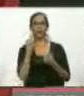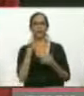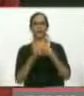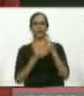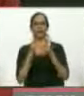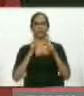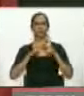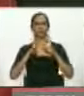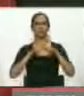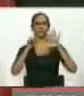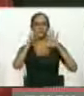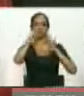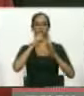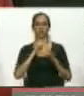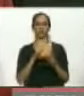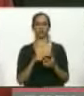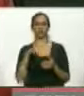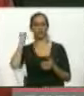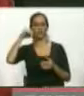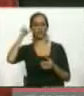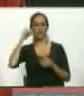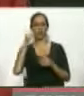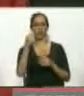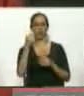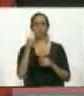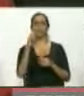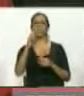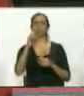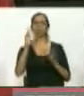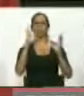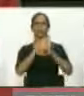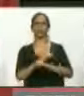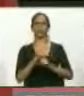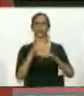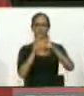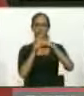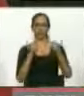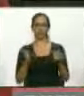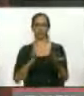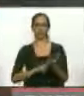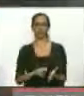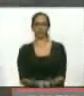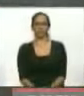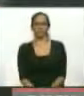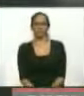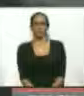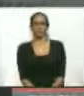con este niño de 6 años vamos con el vídeo 11 y 21 de la noche no ligamos al fuerte ya regresamos